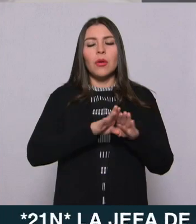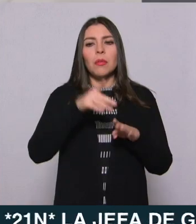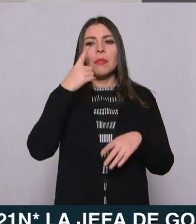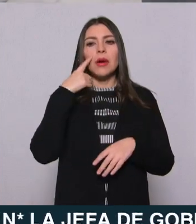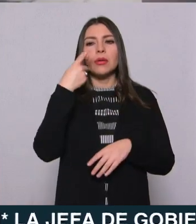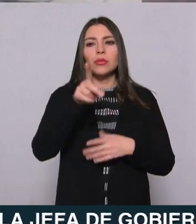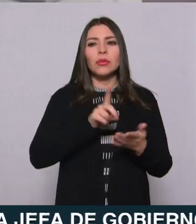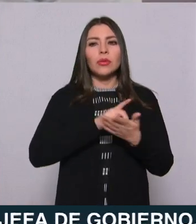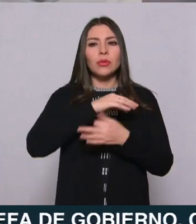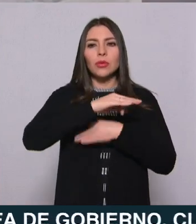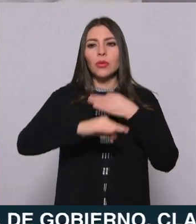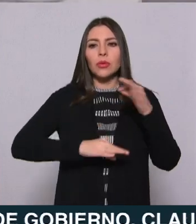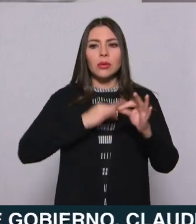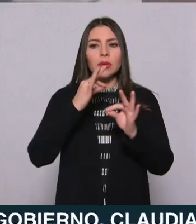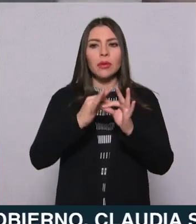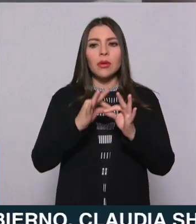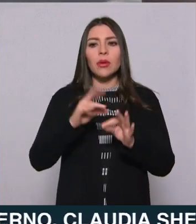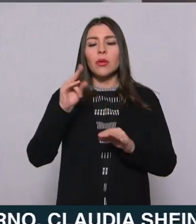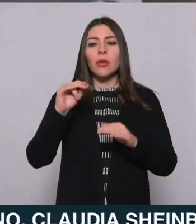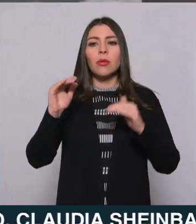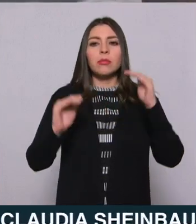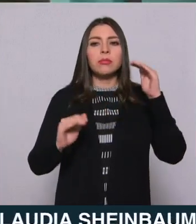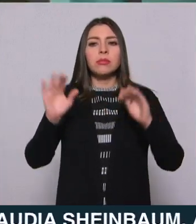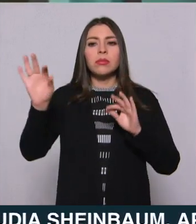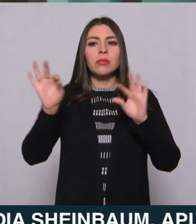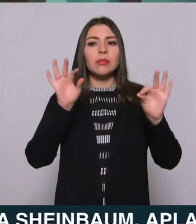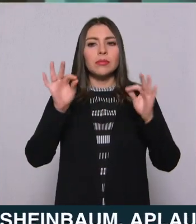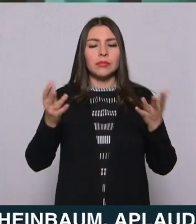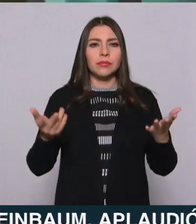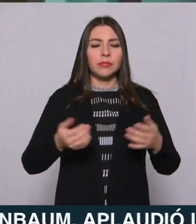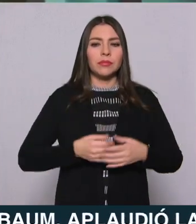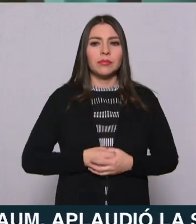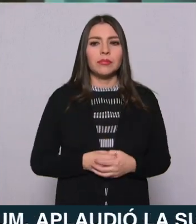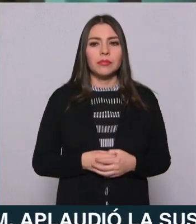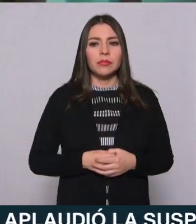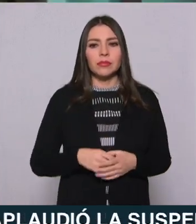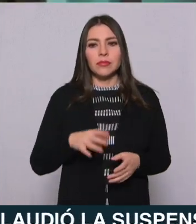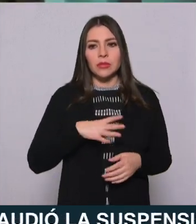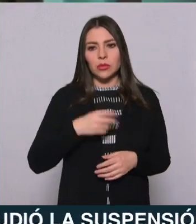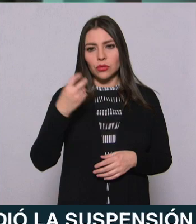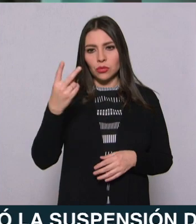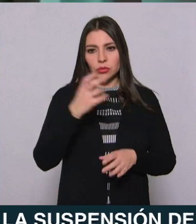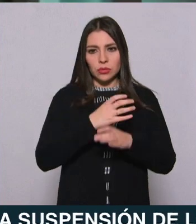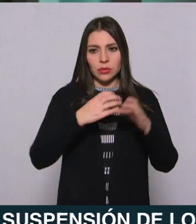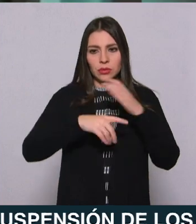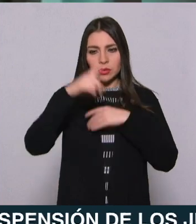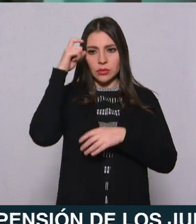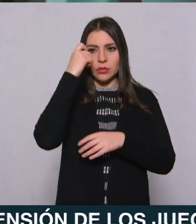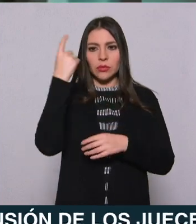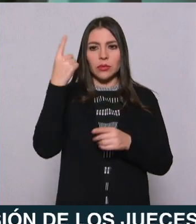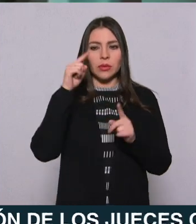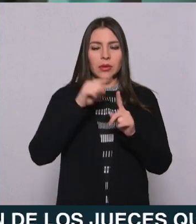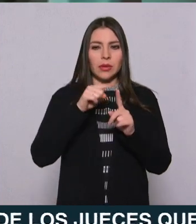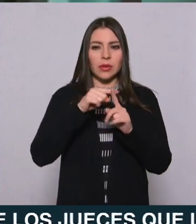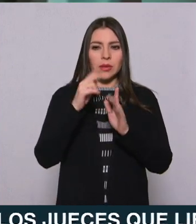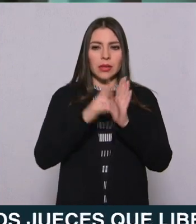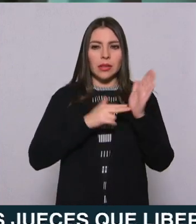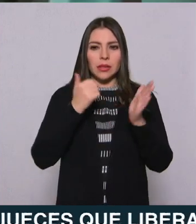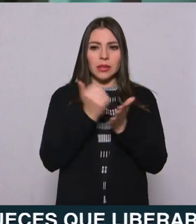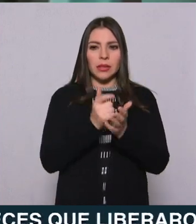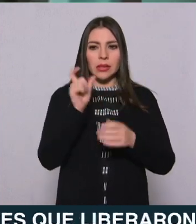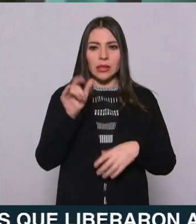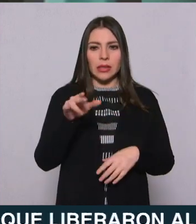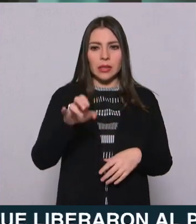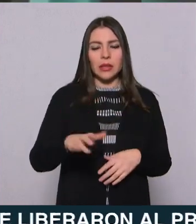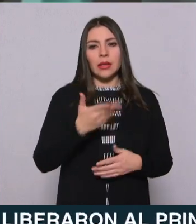derechos sin que exista distinción alguna? Tenemos dos grandes trabas, que es la identificación oficial y que solicitan